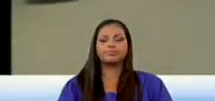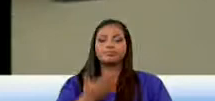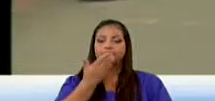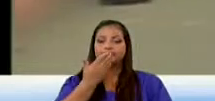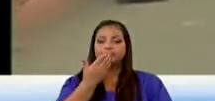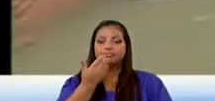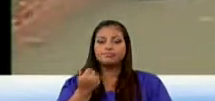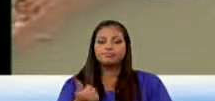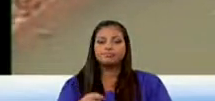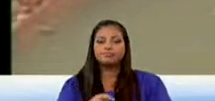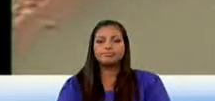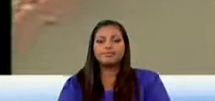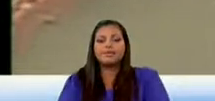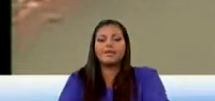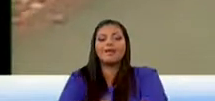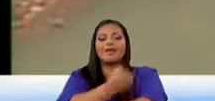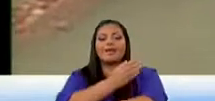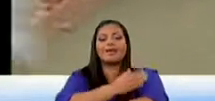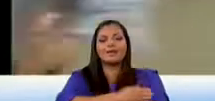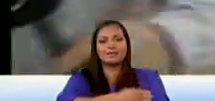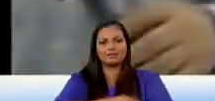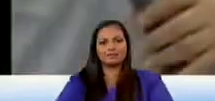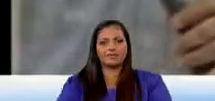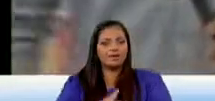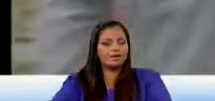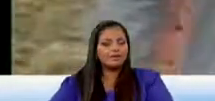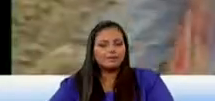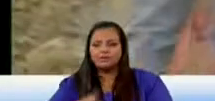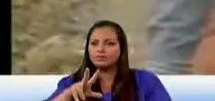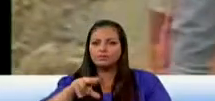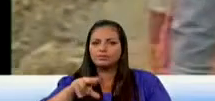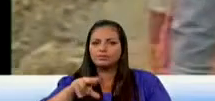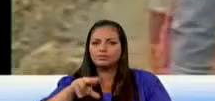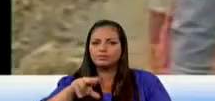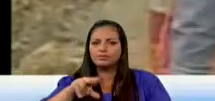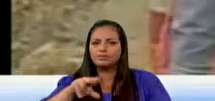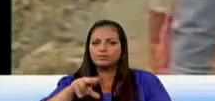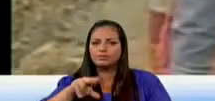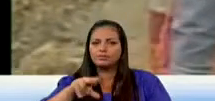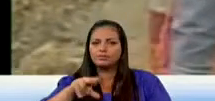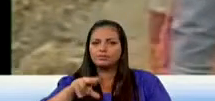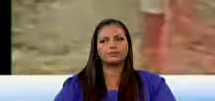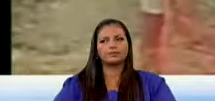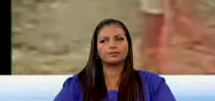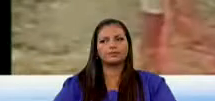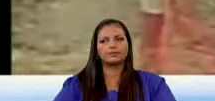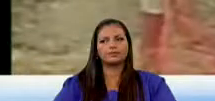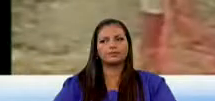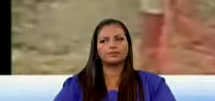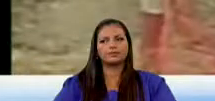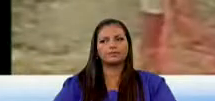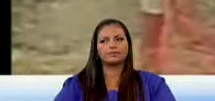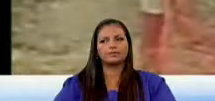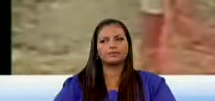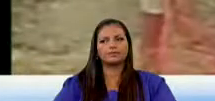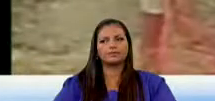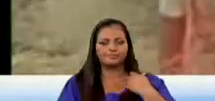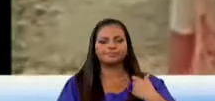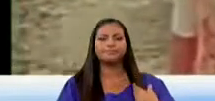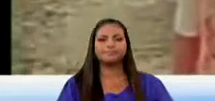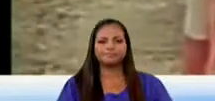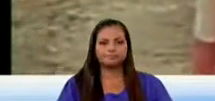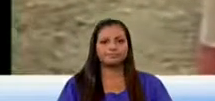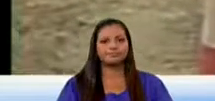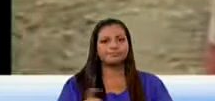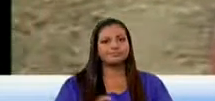Sí. Muchísimas gracias. Buenos días. Sí, las personas pues tienen que salir un poco más